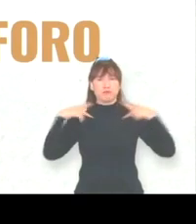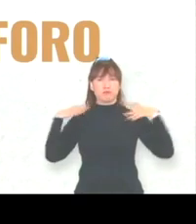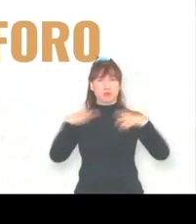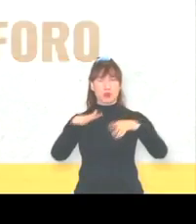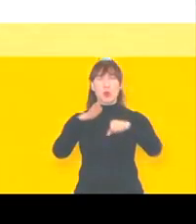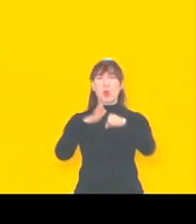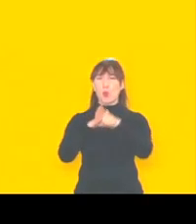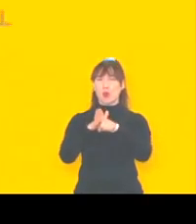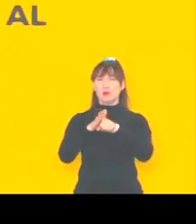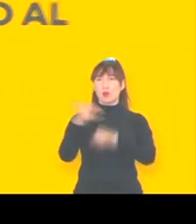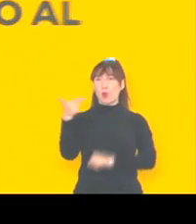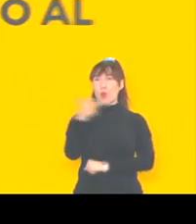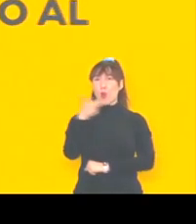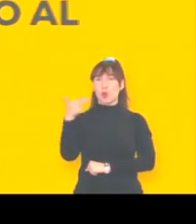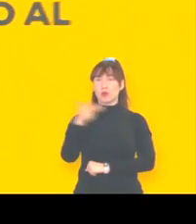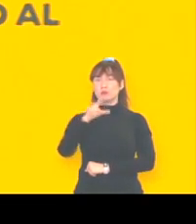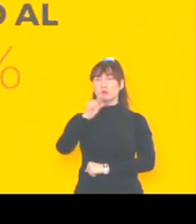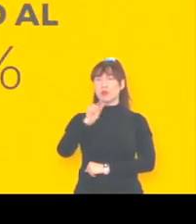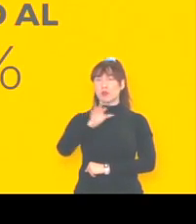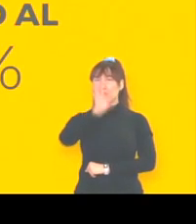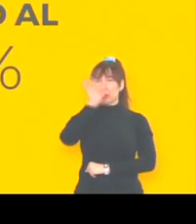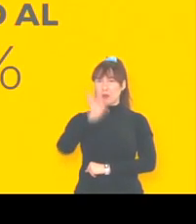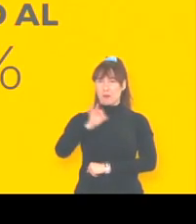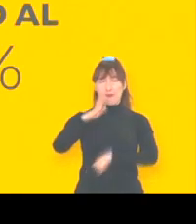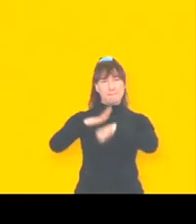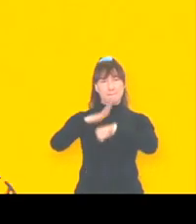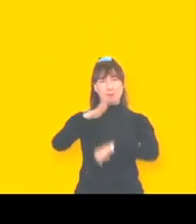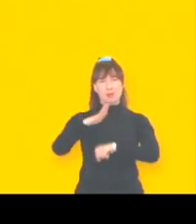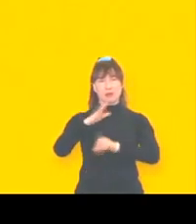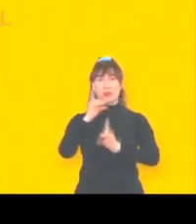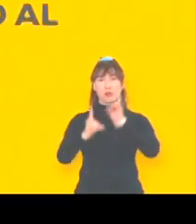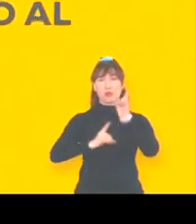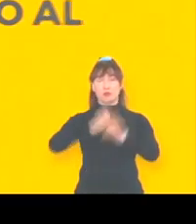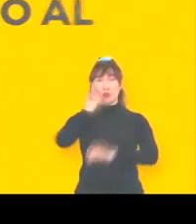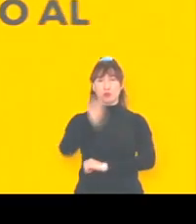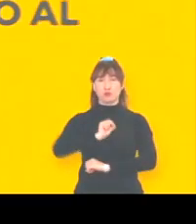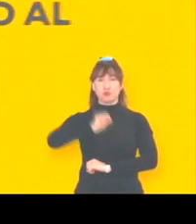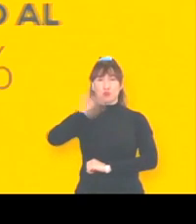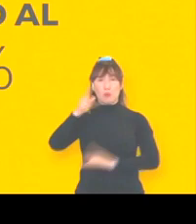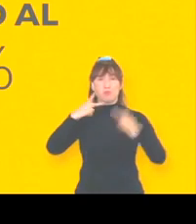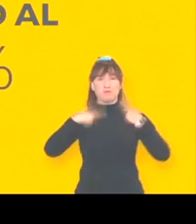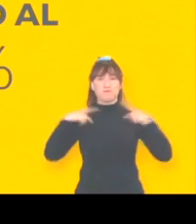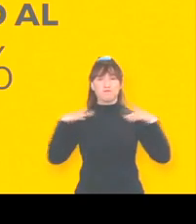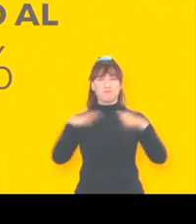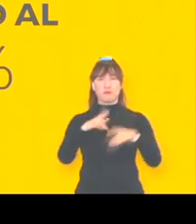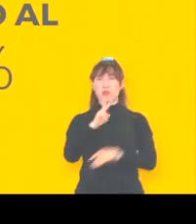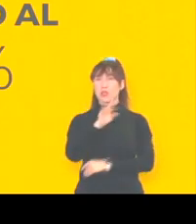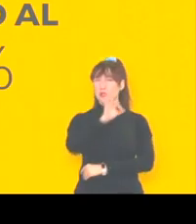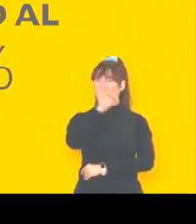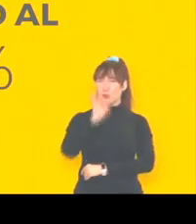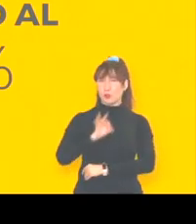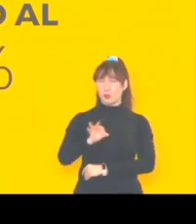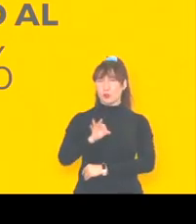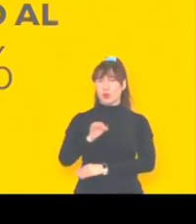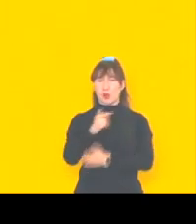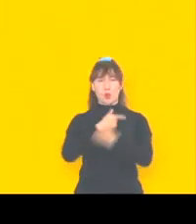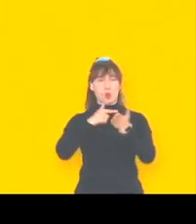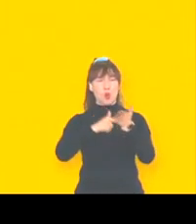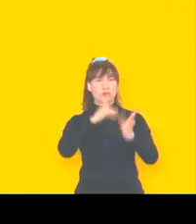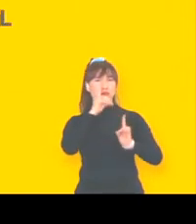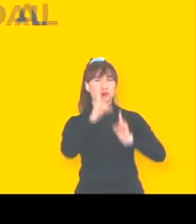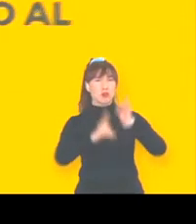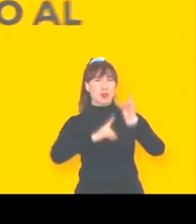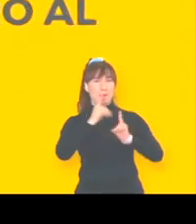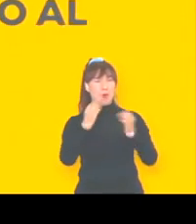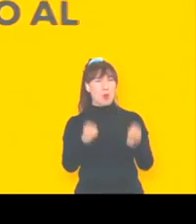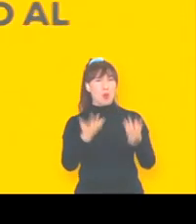su aforo son: hoteles, aforo al 70%. Deportes profesionales con aforo del 25%.